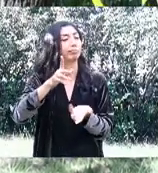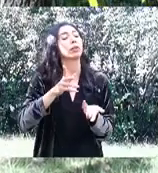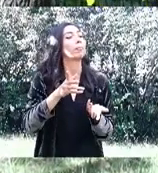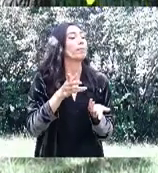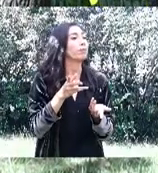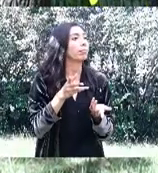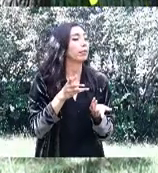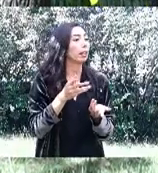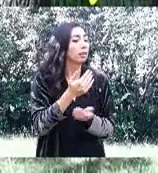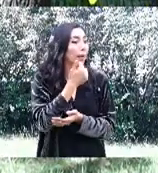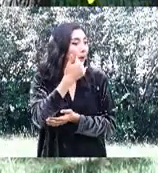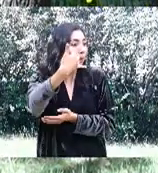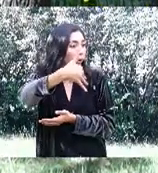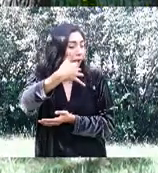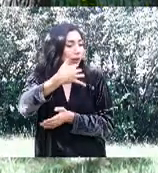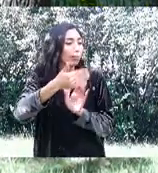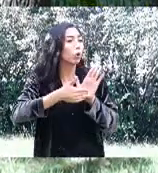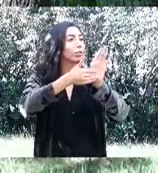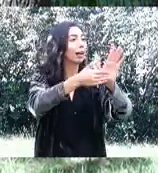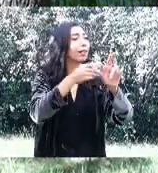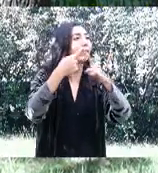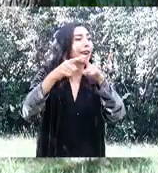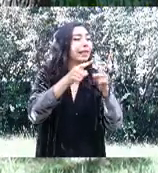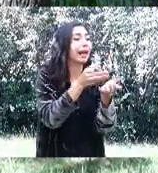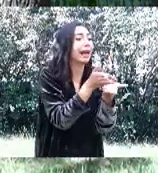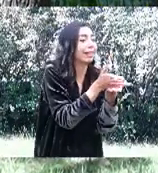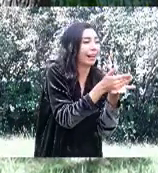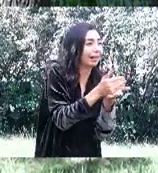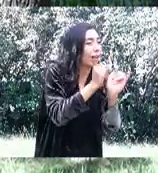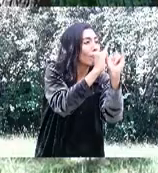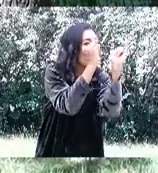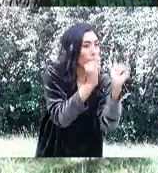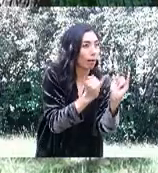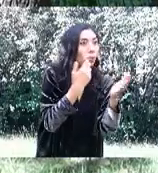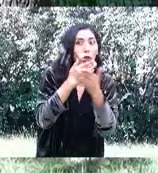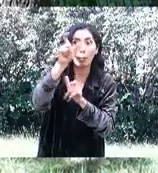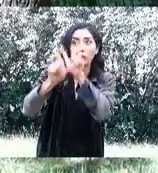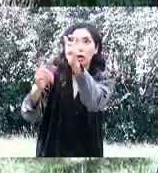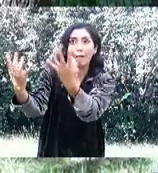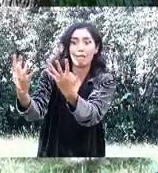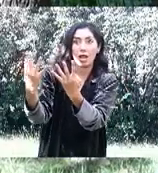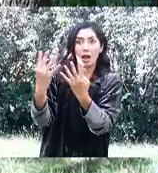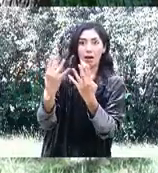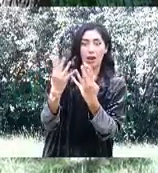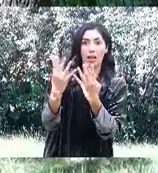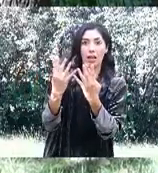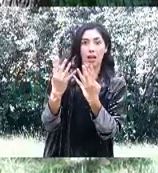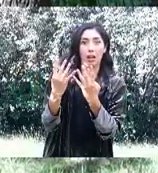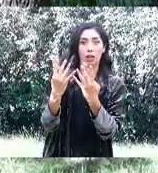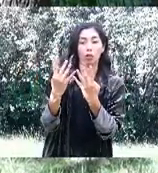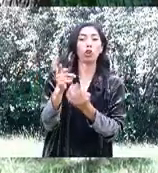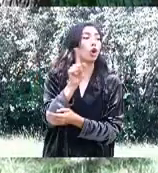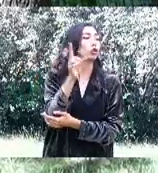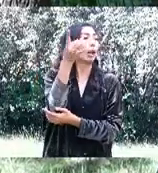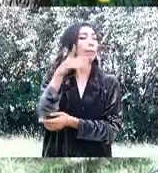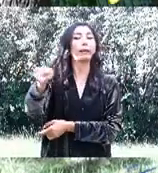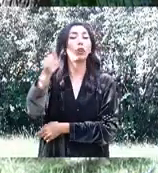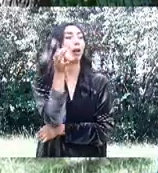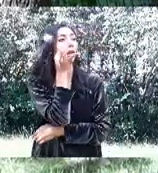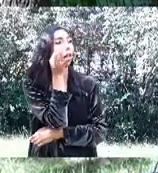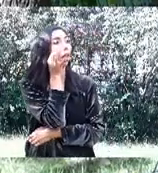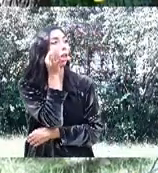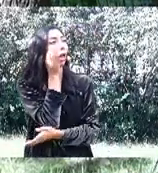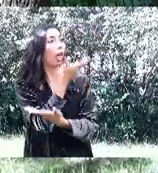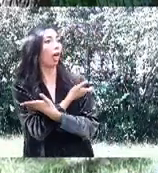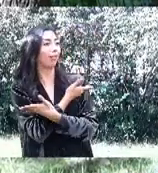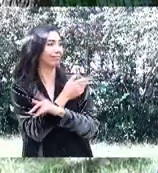dar a conocer distintas estrategias de mediación eh para invitar al visitante no solo a ser un espectador sino también a